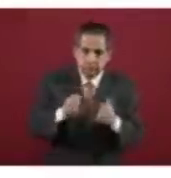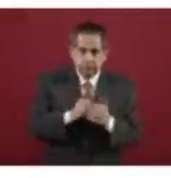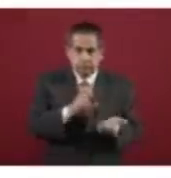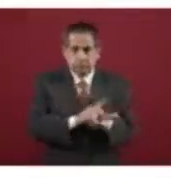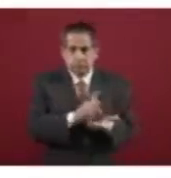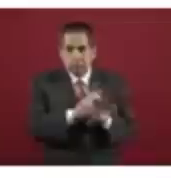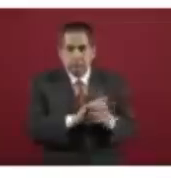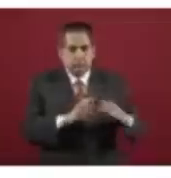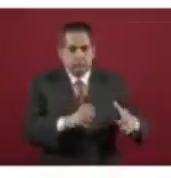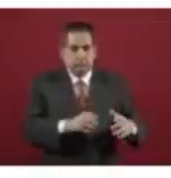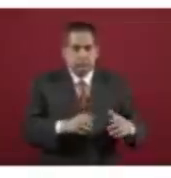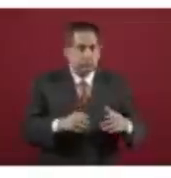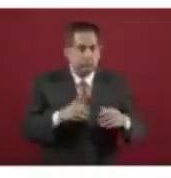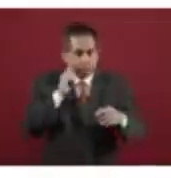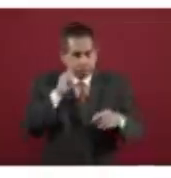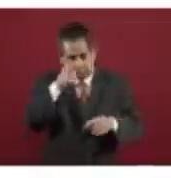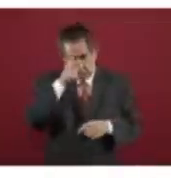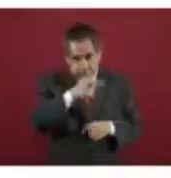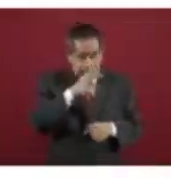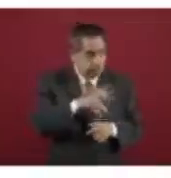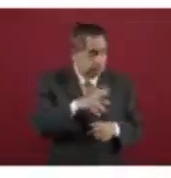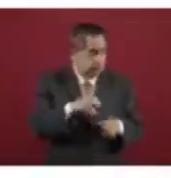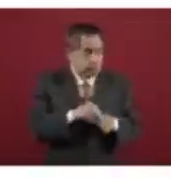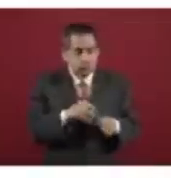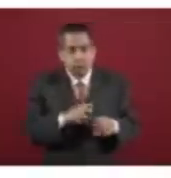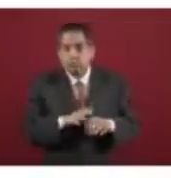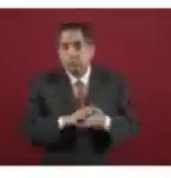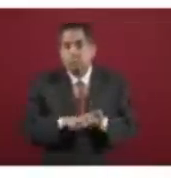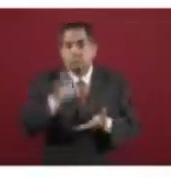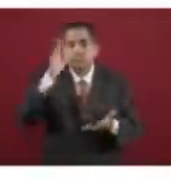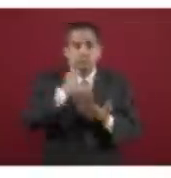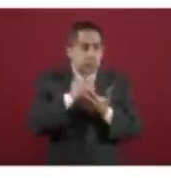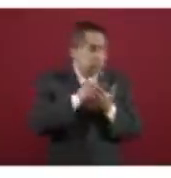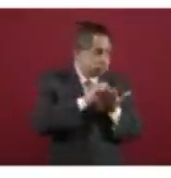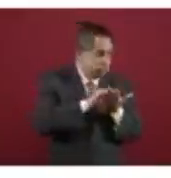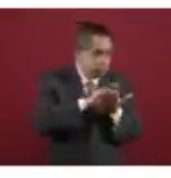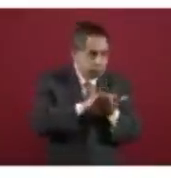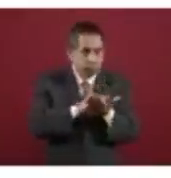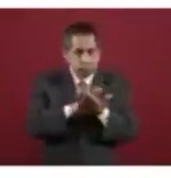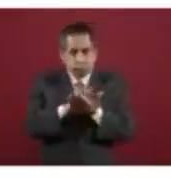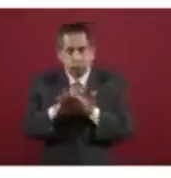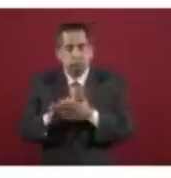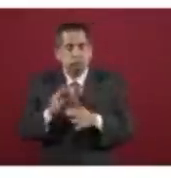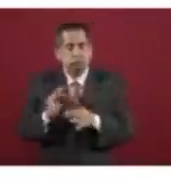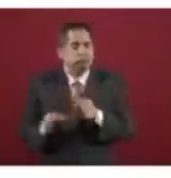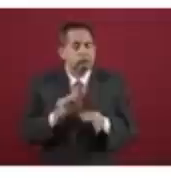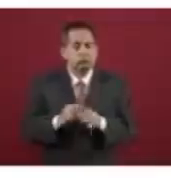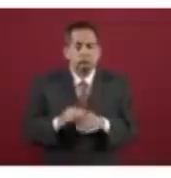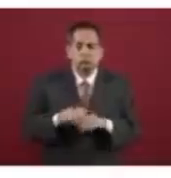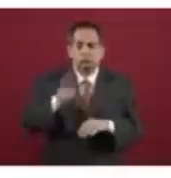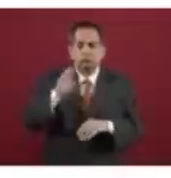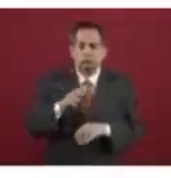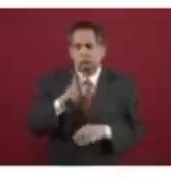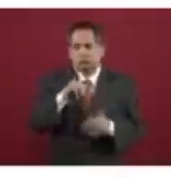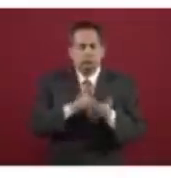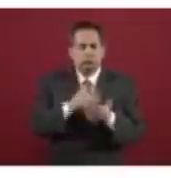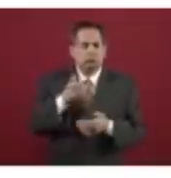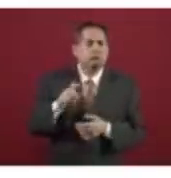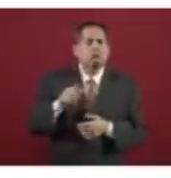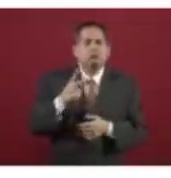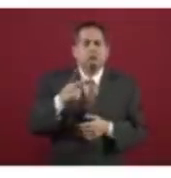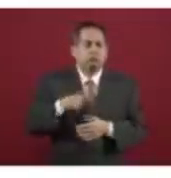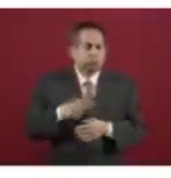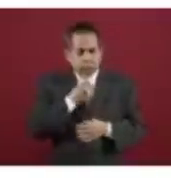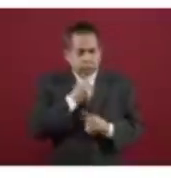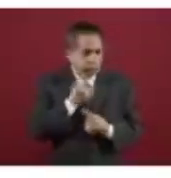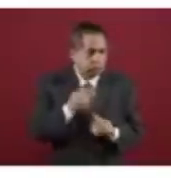discapacidad, casi encontramos a la totalidad de los que estaban registrados, son arriba de